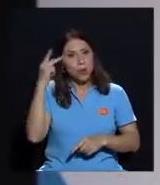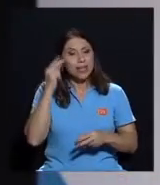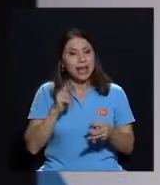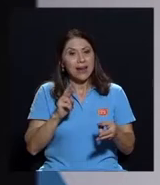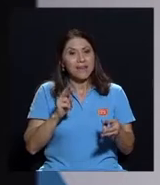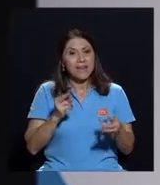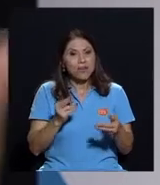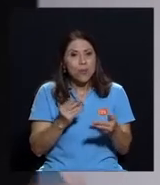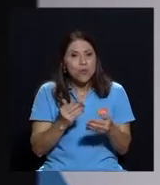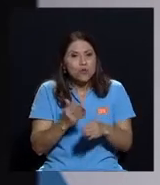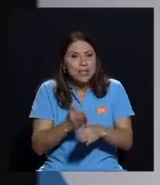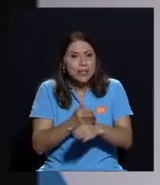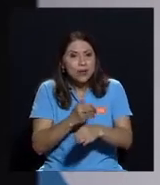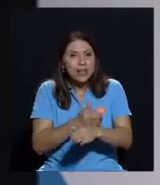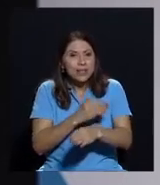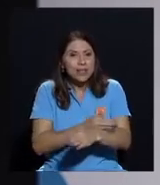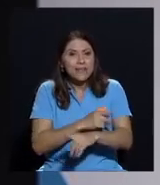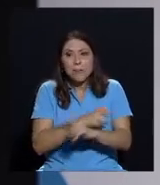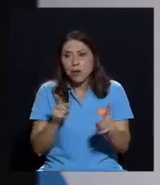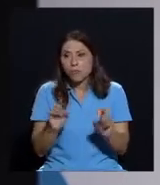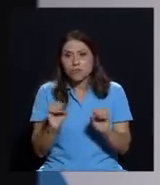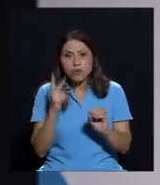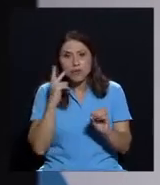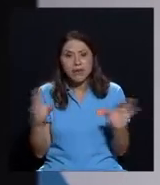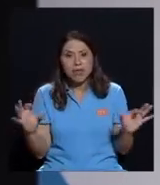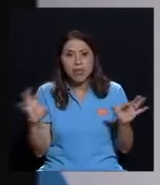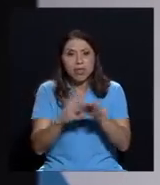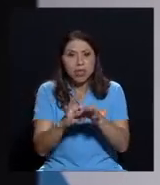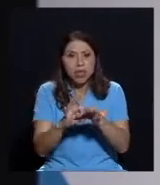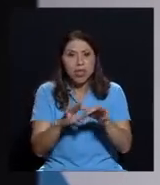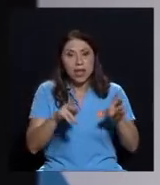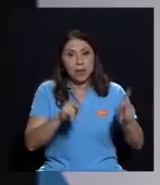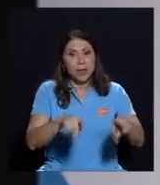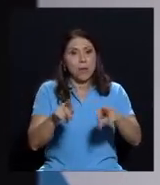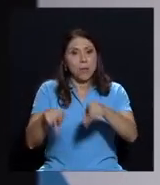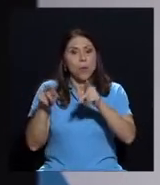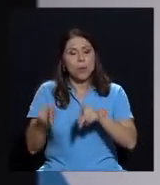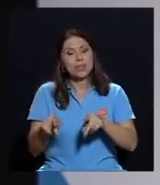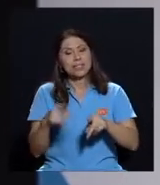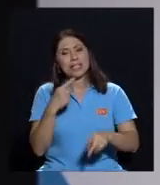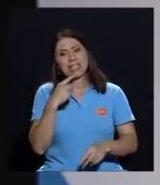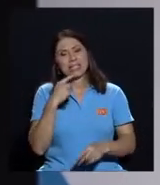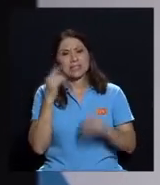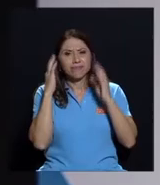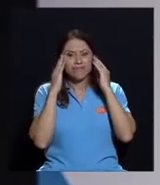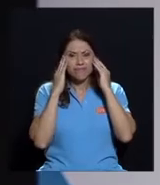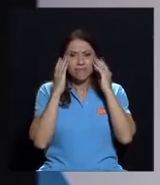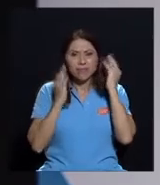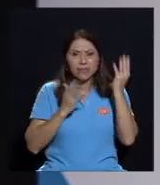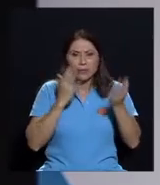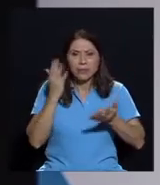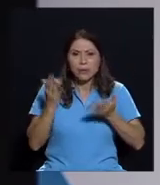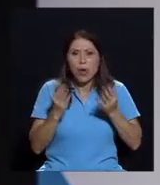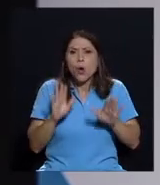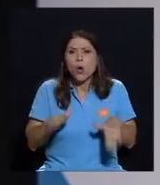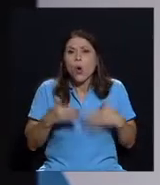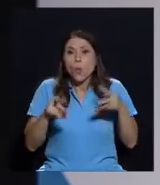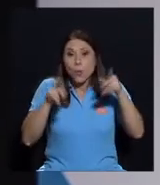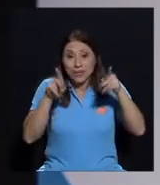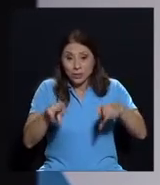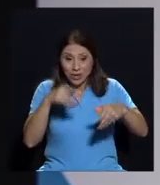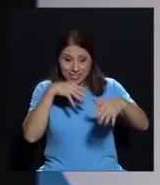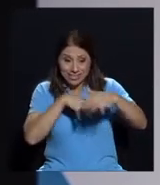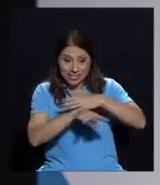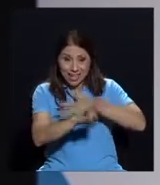ve un vínculo entre ellos entonces entra la confusión en la ciudadanía de ccoo bueno como es que hay personas que pasan del sistema institucionalizado